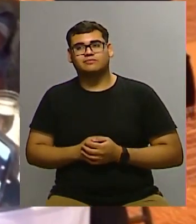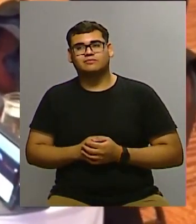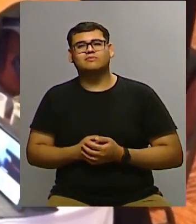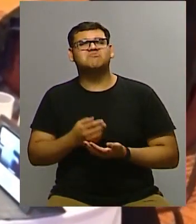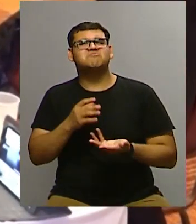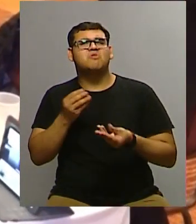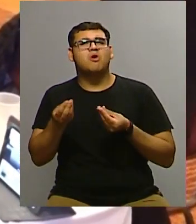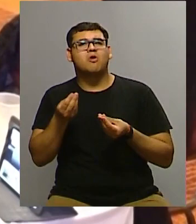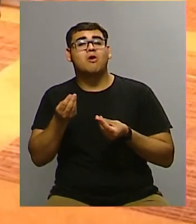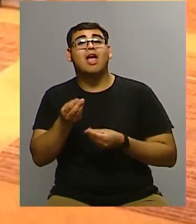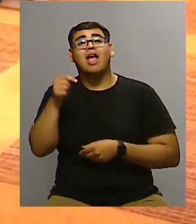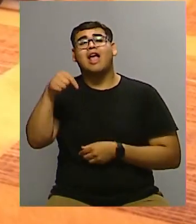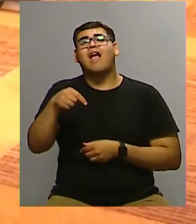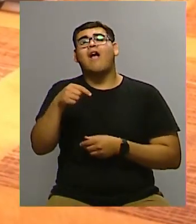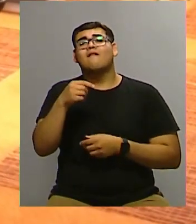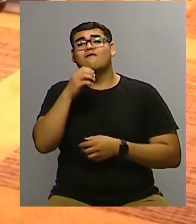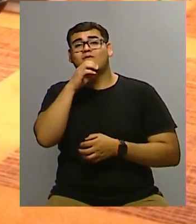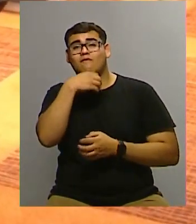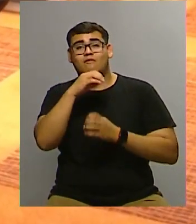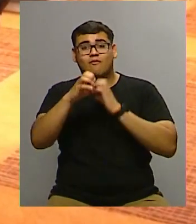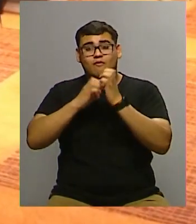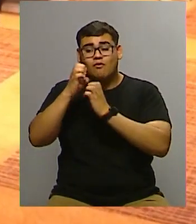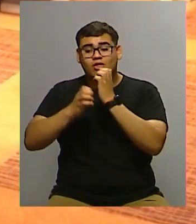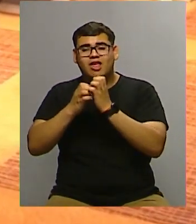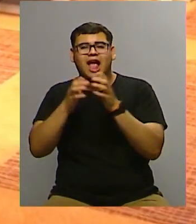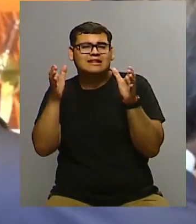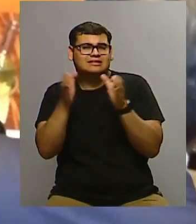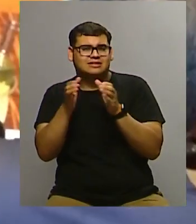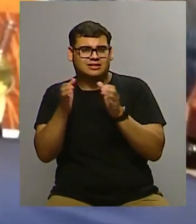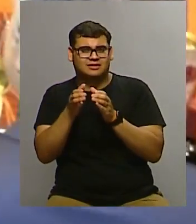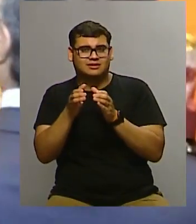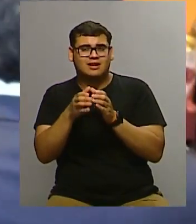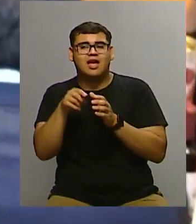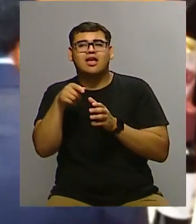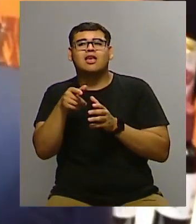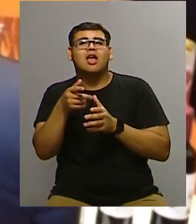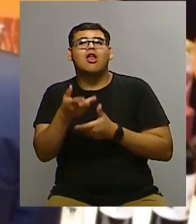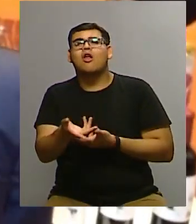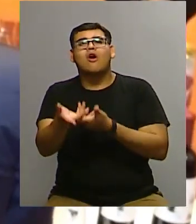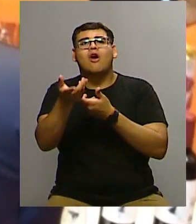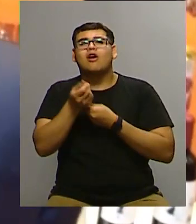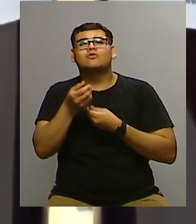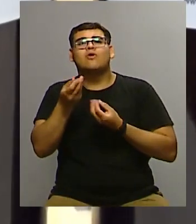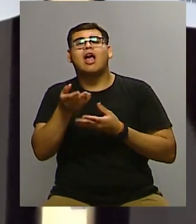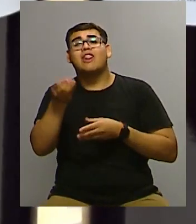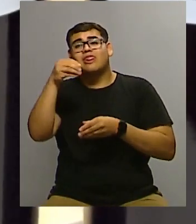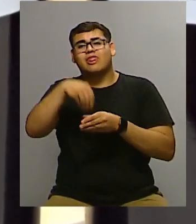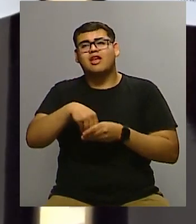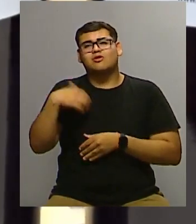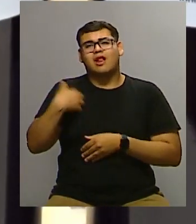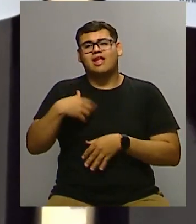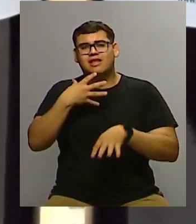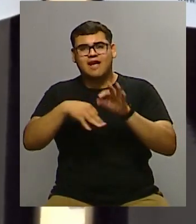chicas, una variedad de bodegas pymes que te permiten empezar a vender en el mercado interno. Siempre es más fácil vender en el mercado